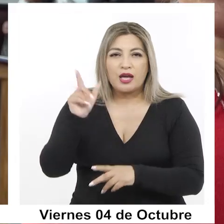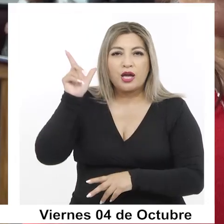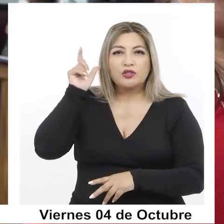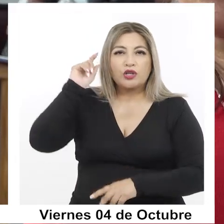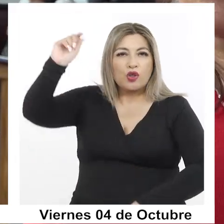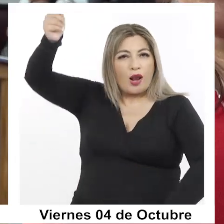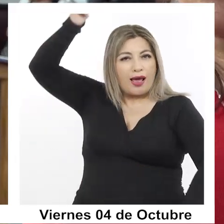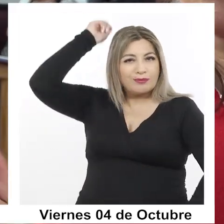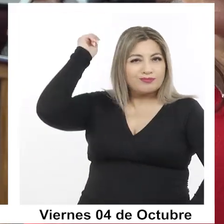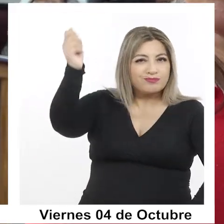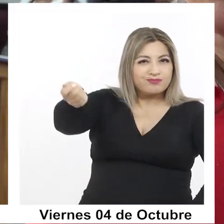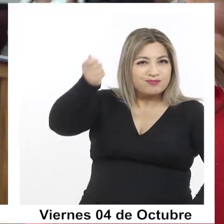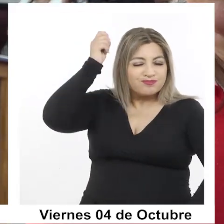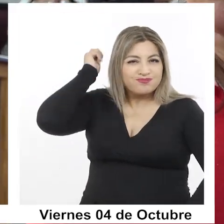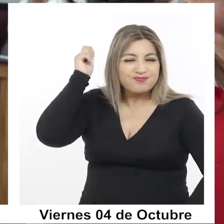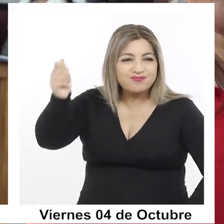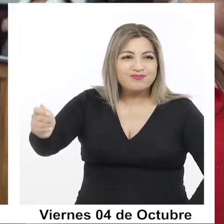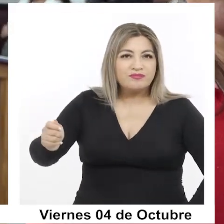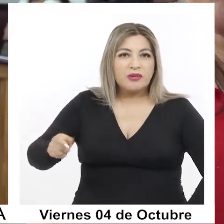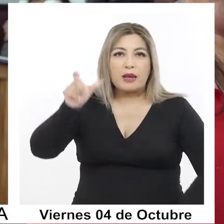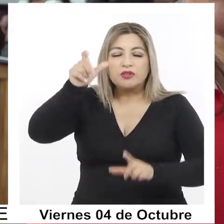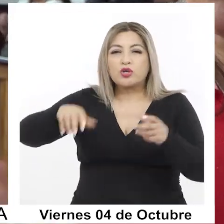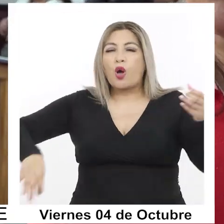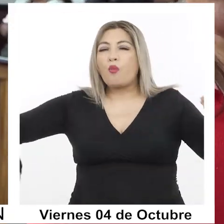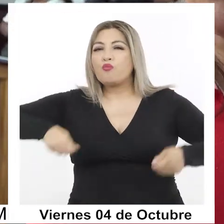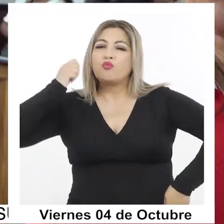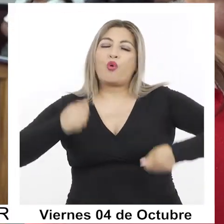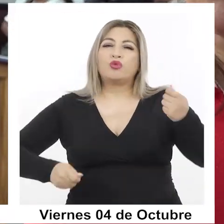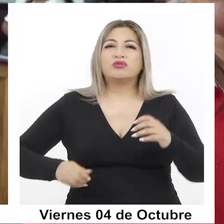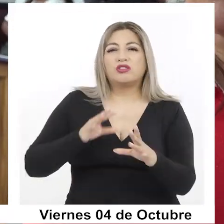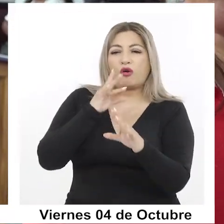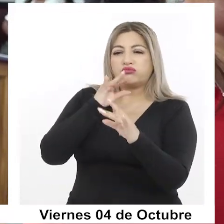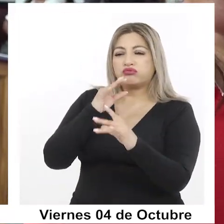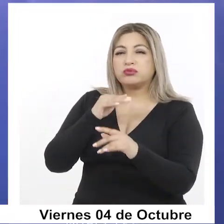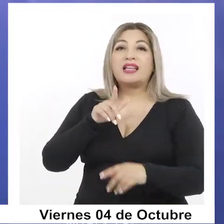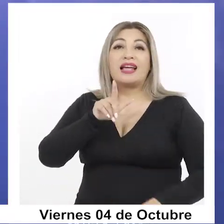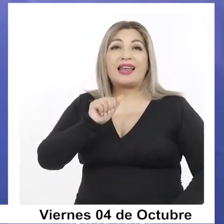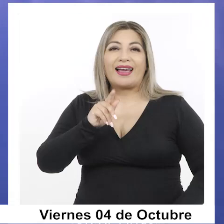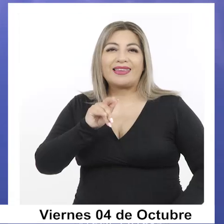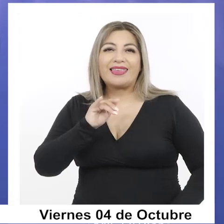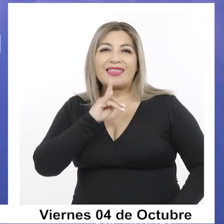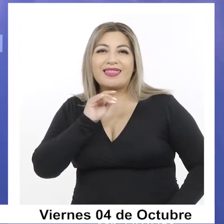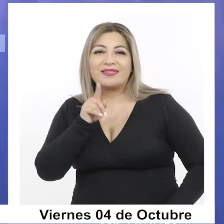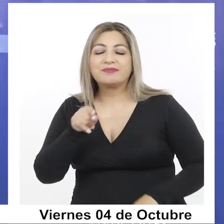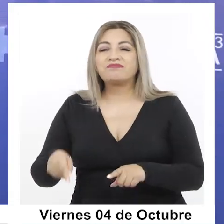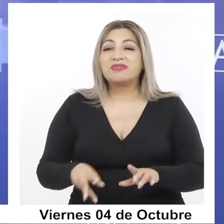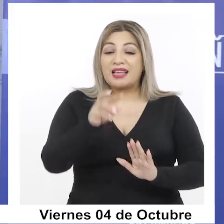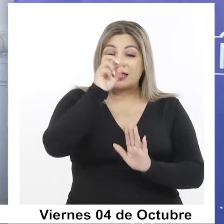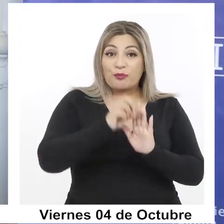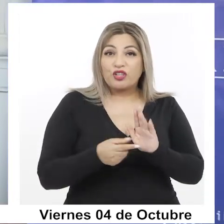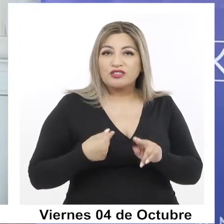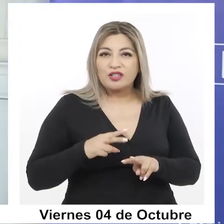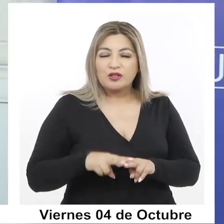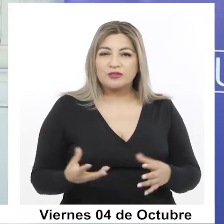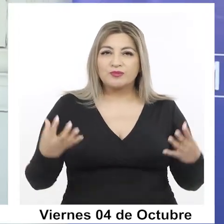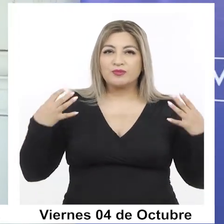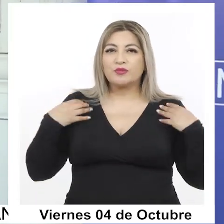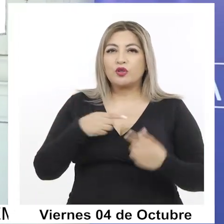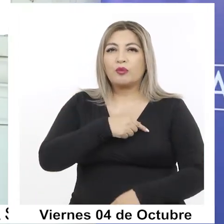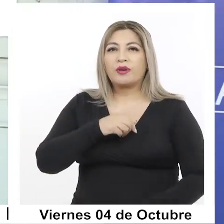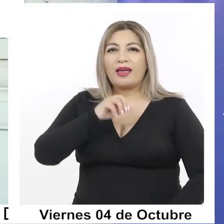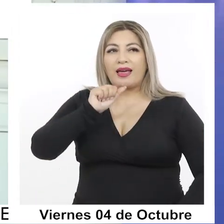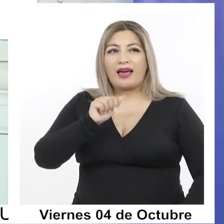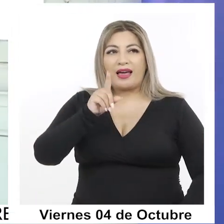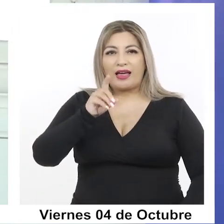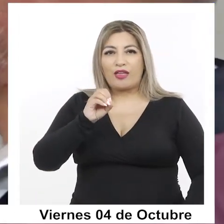las campanas, el sonido de los músicos tradicionales, que en nuestro caso son los laquitas. El proyecto fue ejecutado por Adolfo